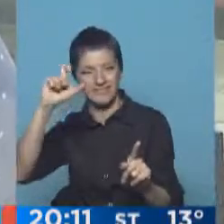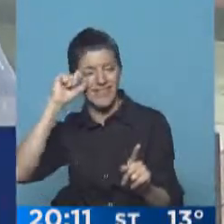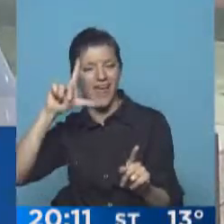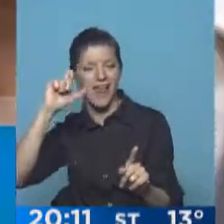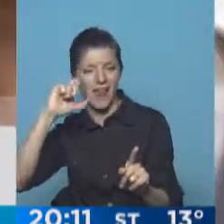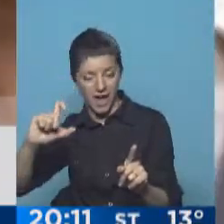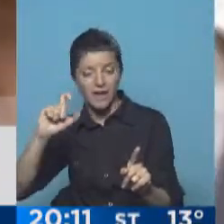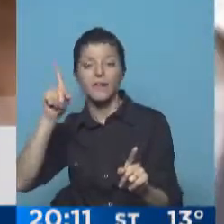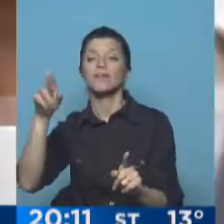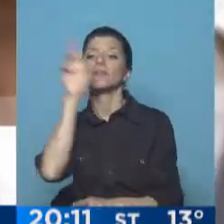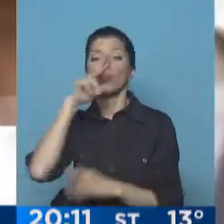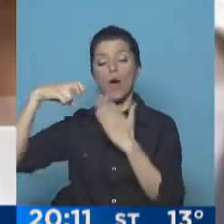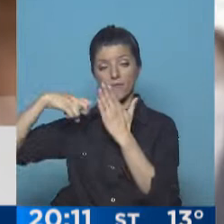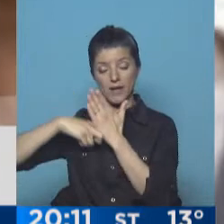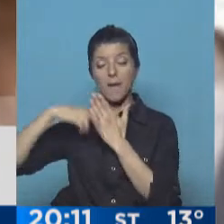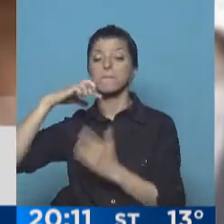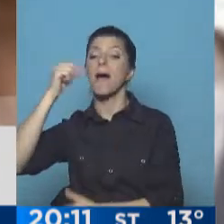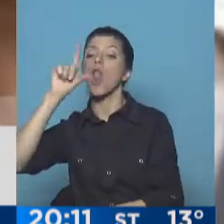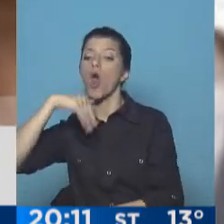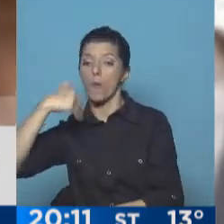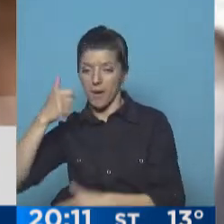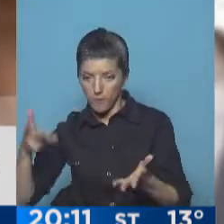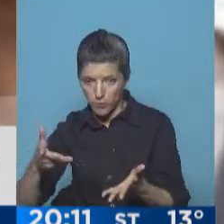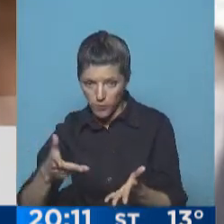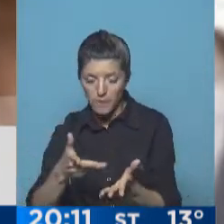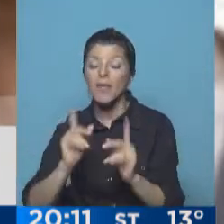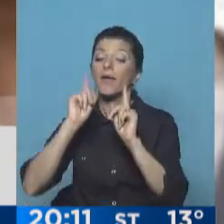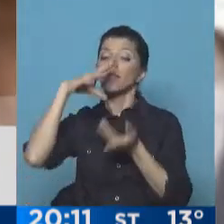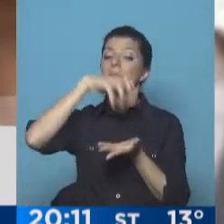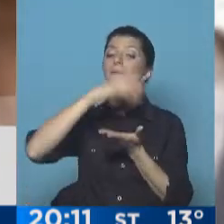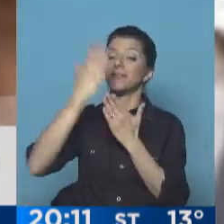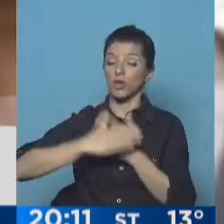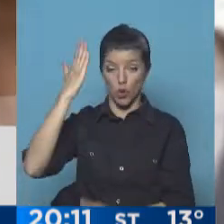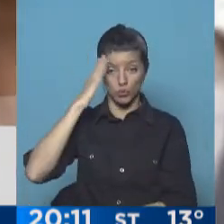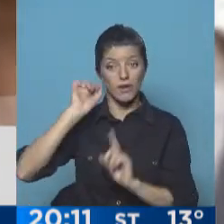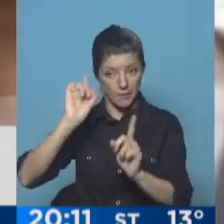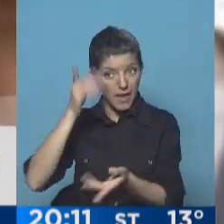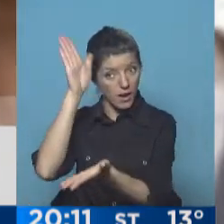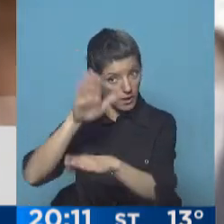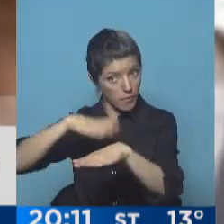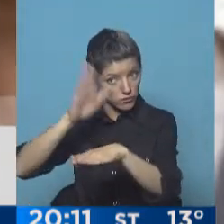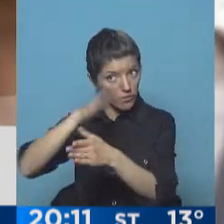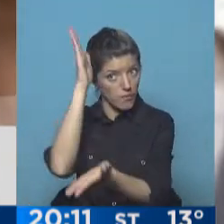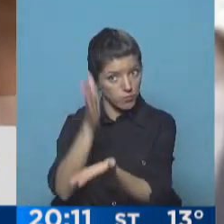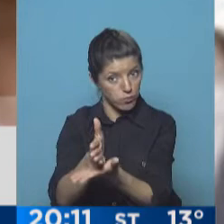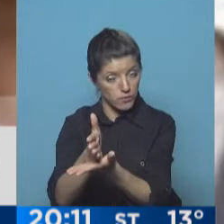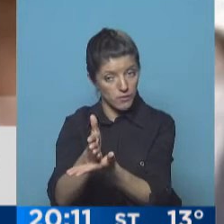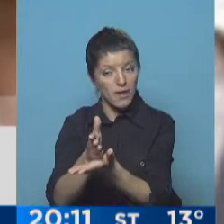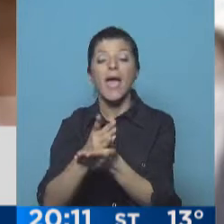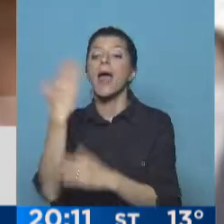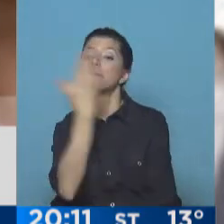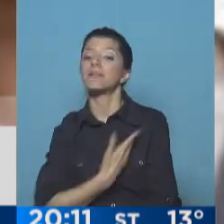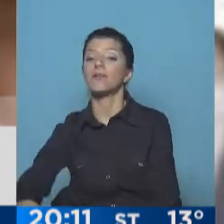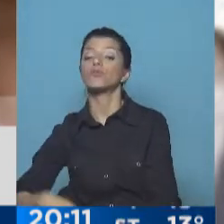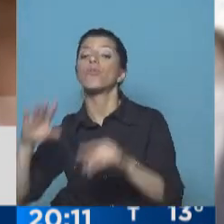por la fiscal Paloma Ochoa. Además del Ministerio de Cultura porteño, también quedó imputado el presidente de la Fundación